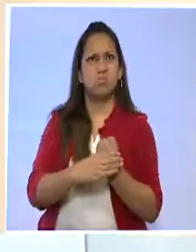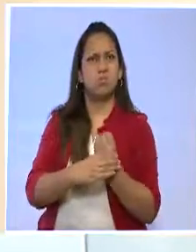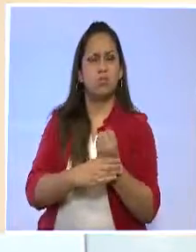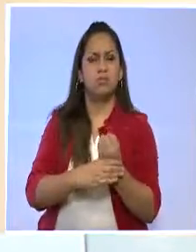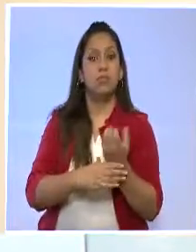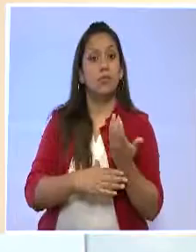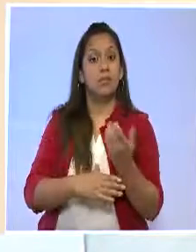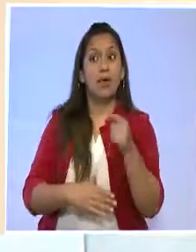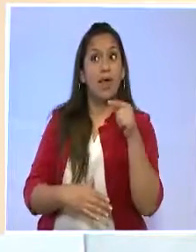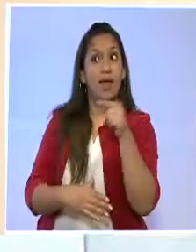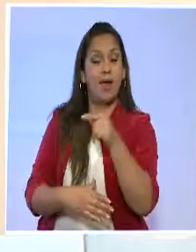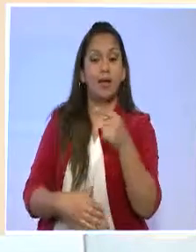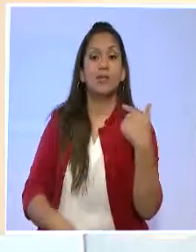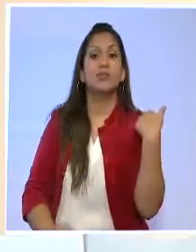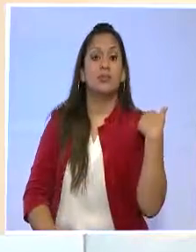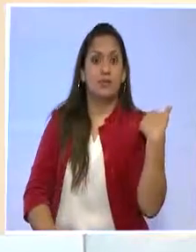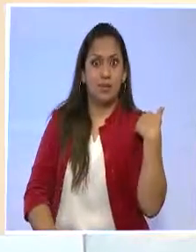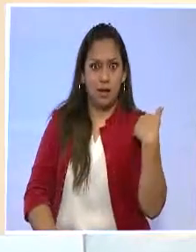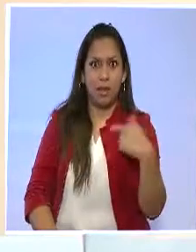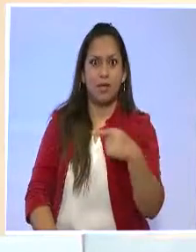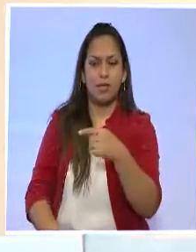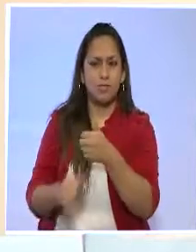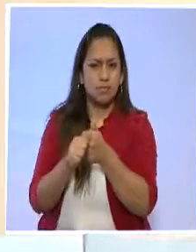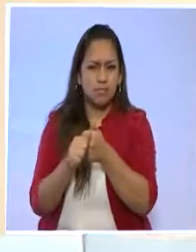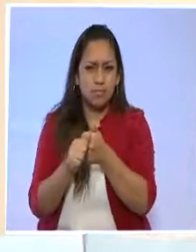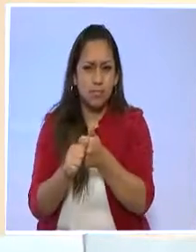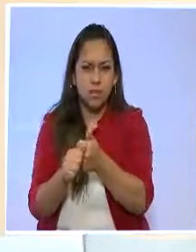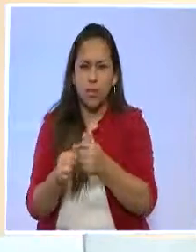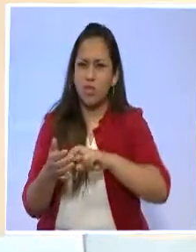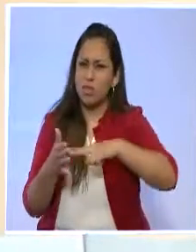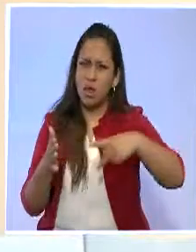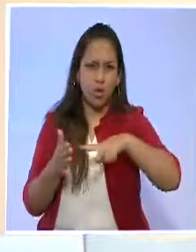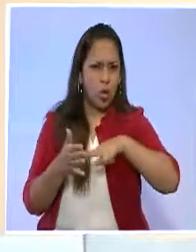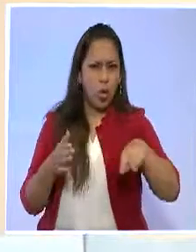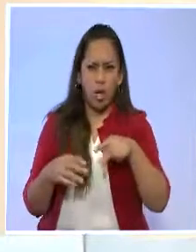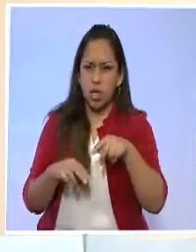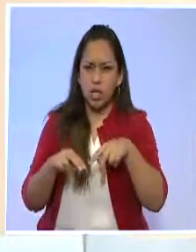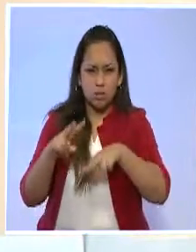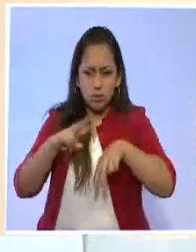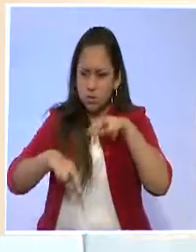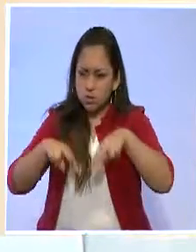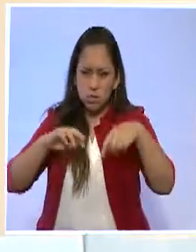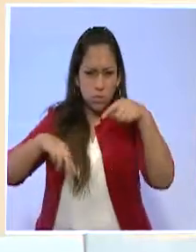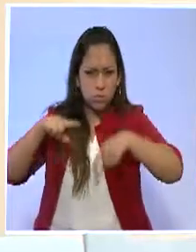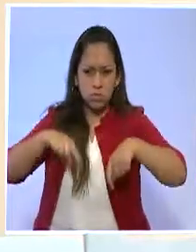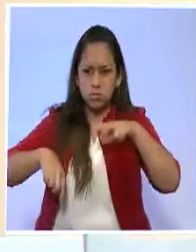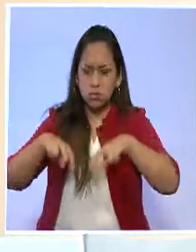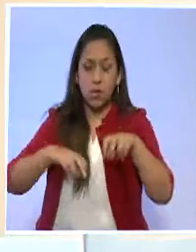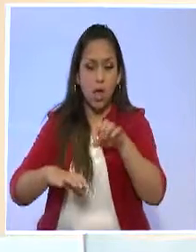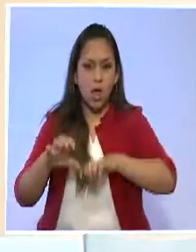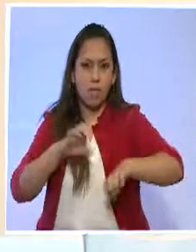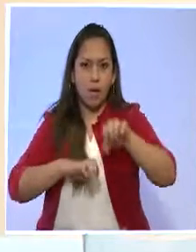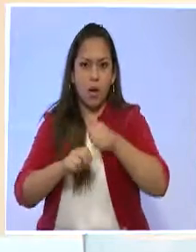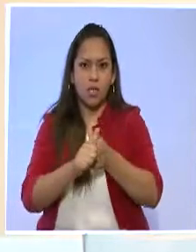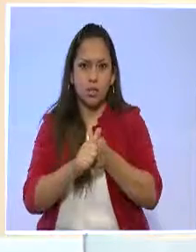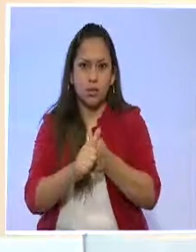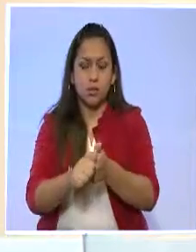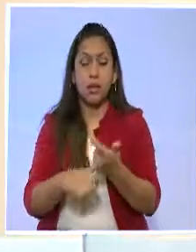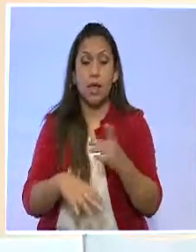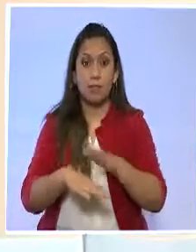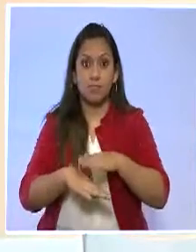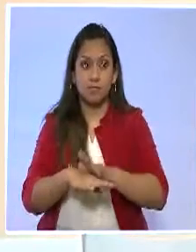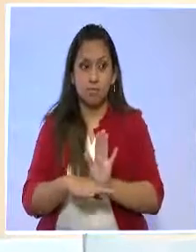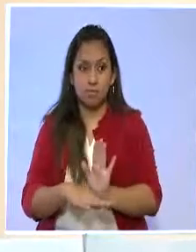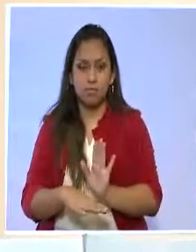herramienta muy interesante a nivel tecnológico que permite justamente evaluar dar seguimiento y tomar previsiones sobre